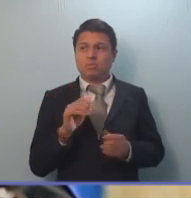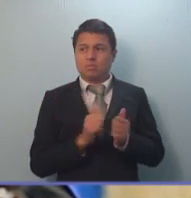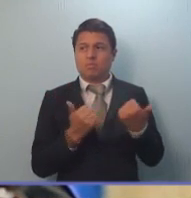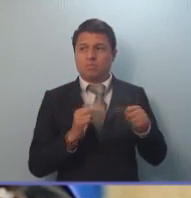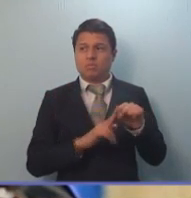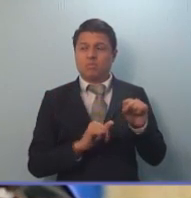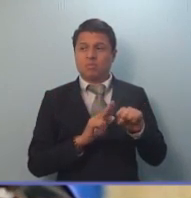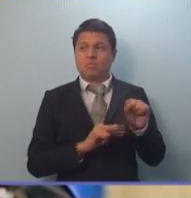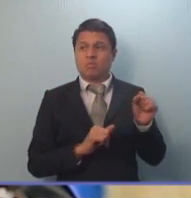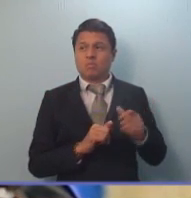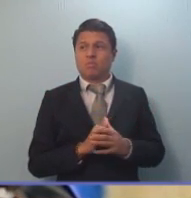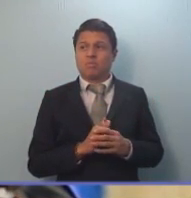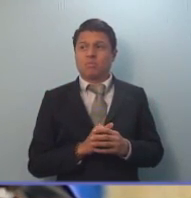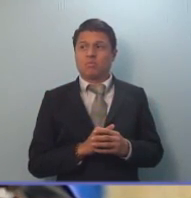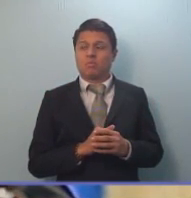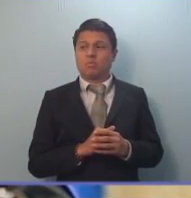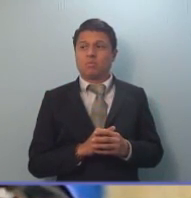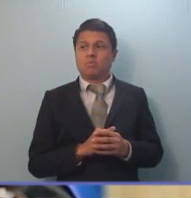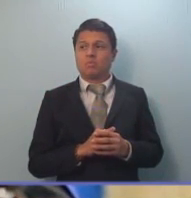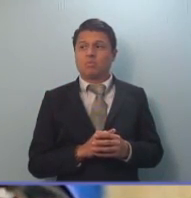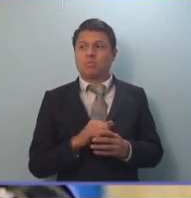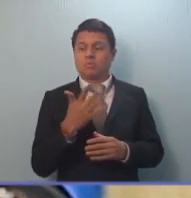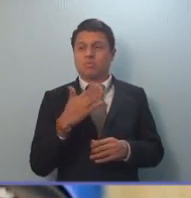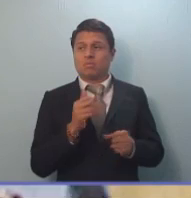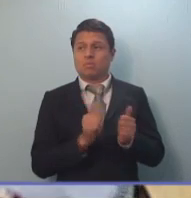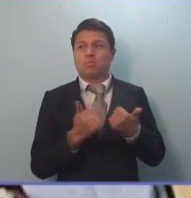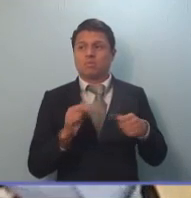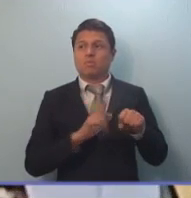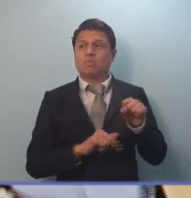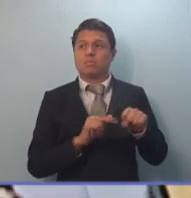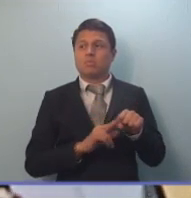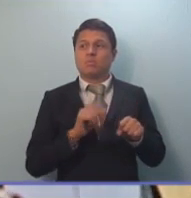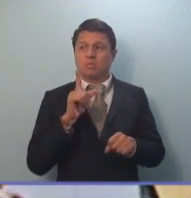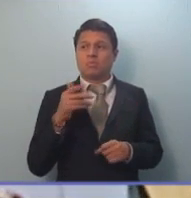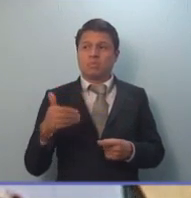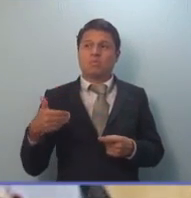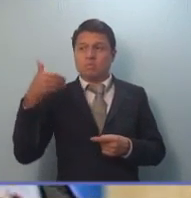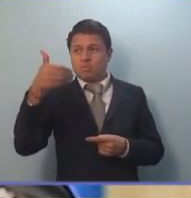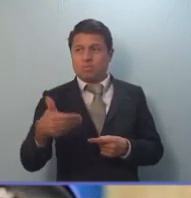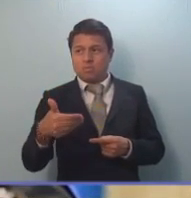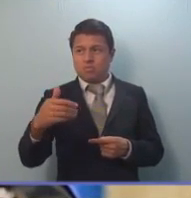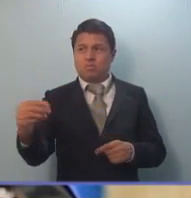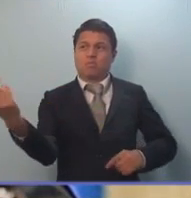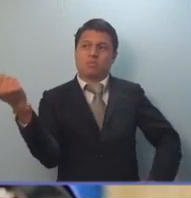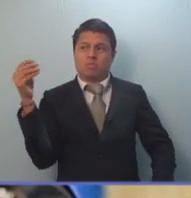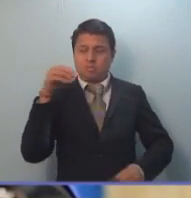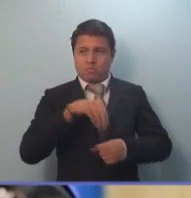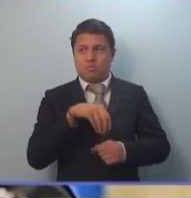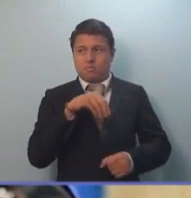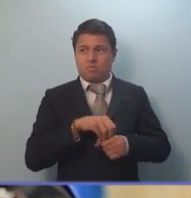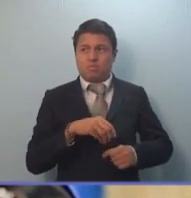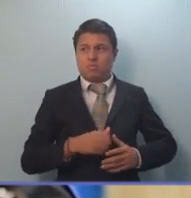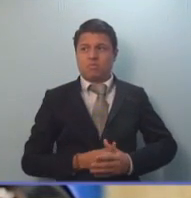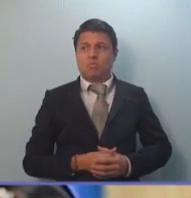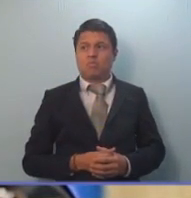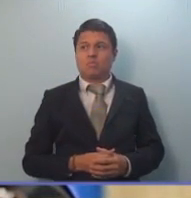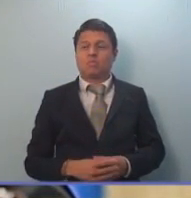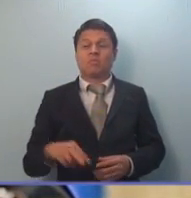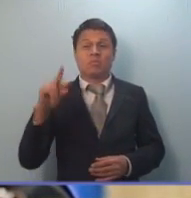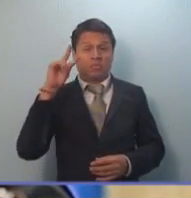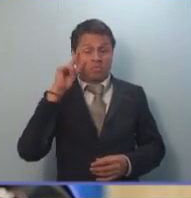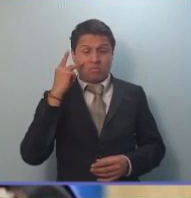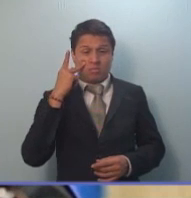dólares. Son 15 millones de dólares al año de ahorro. Es